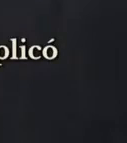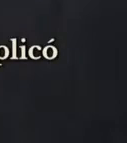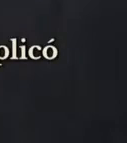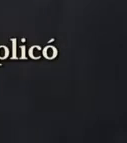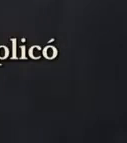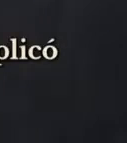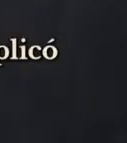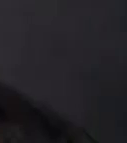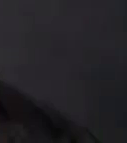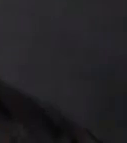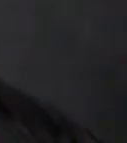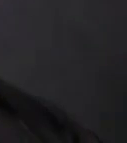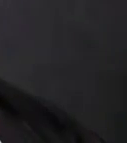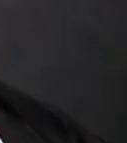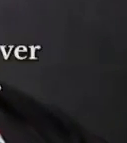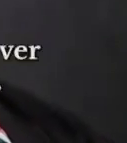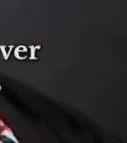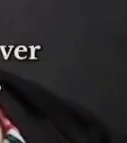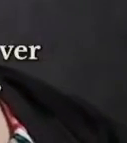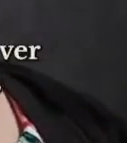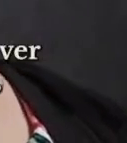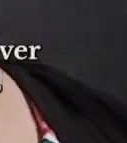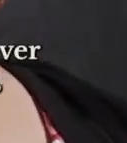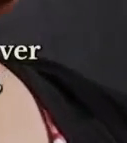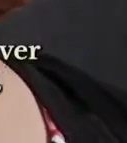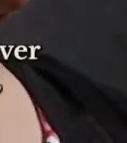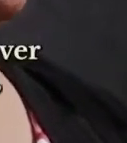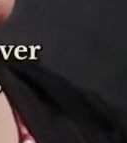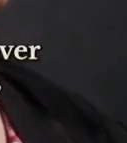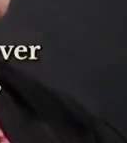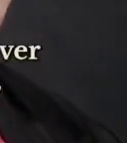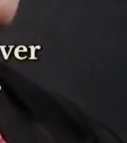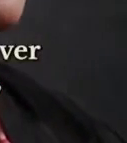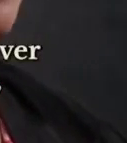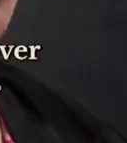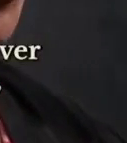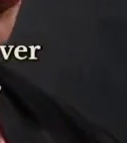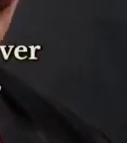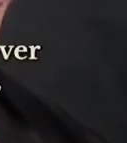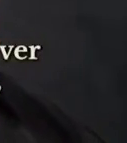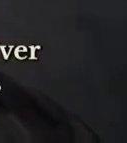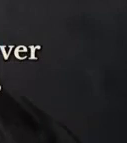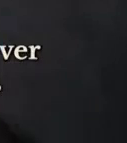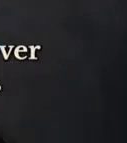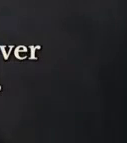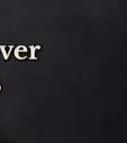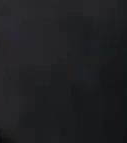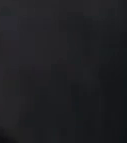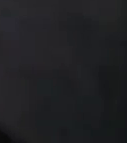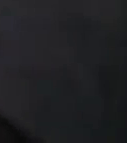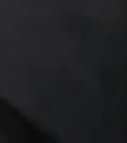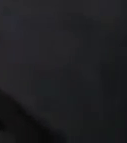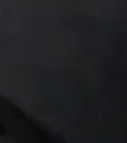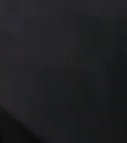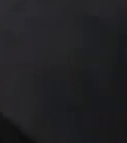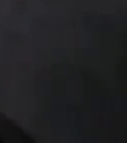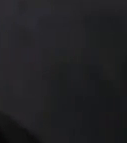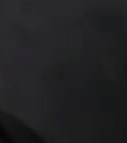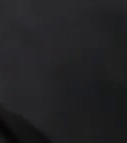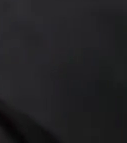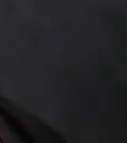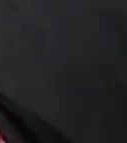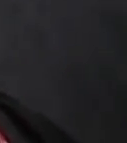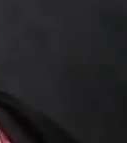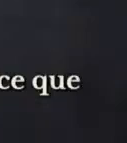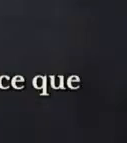qué estábamos ahí era para que aprendiéramos a ver la esencia de los problemas la esencia de las